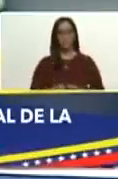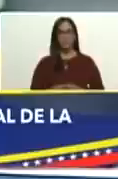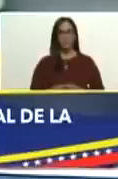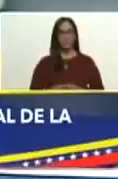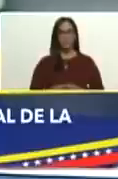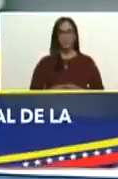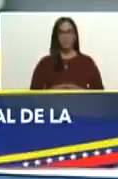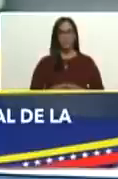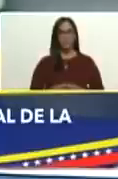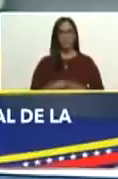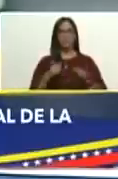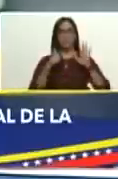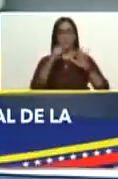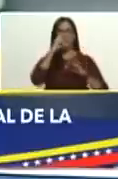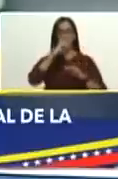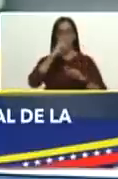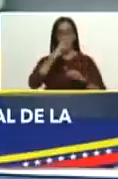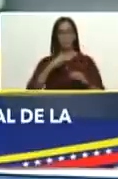6 años